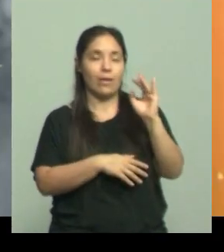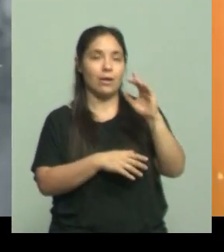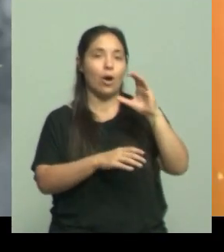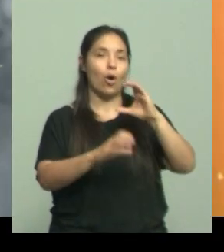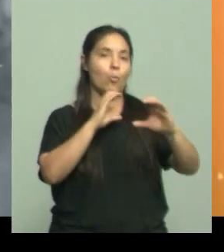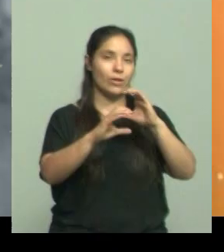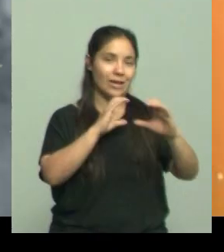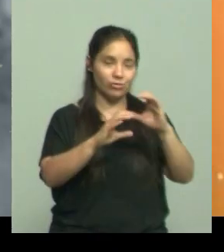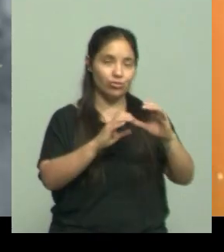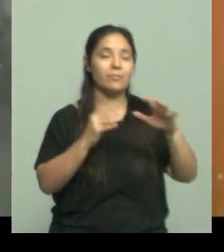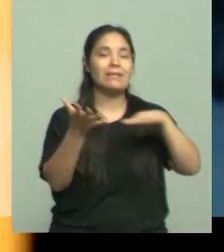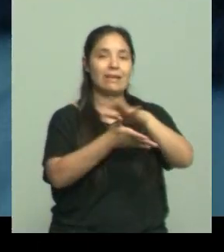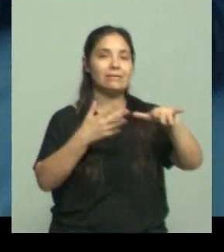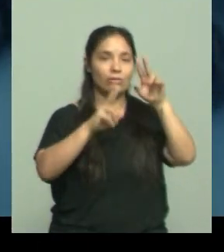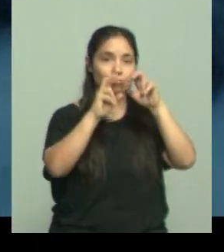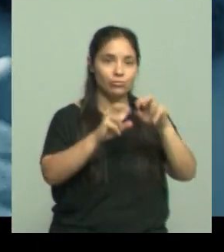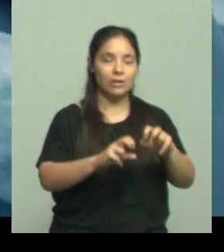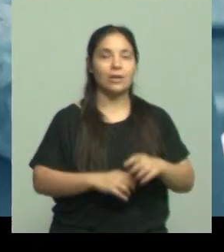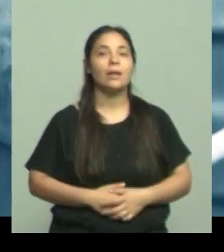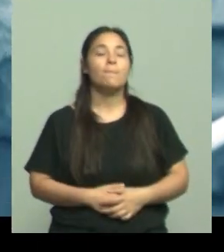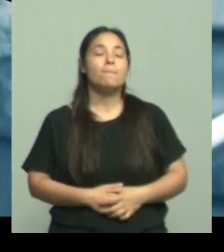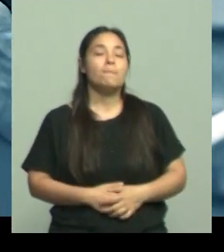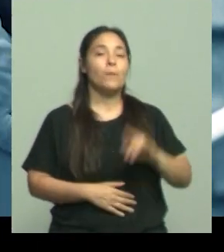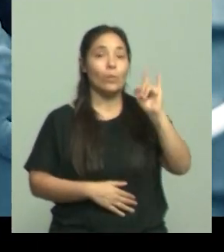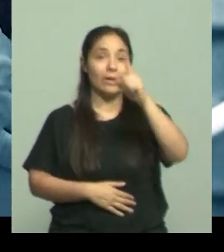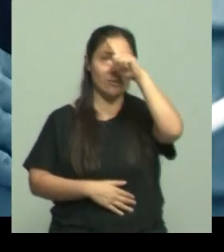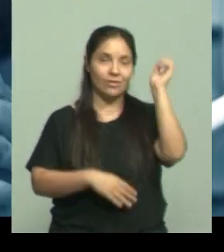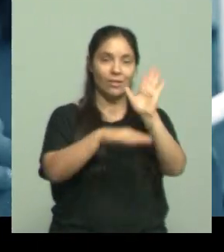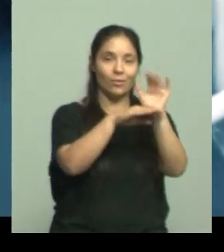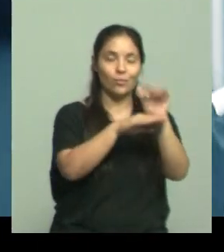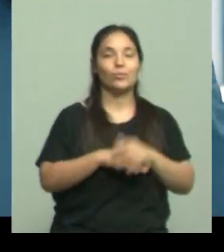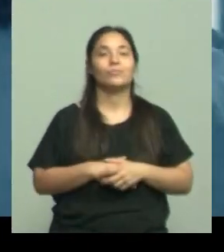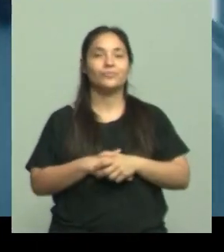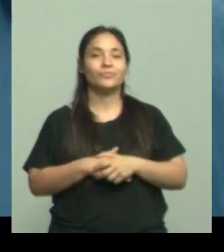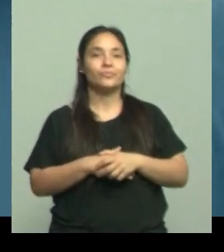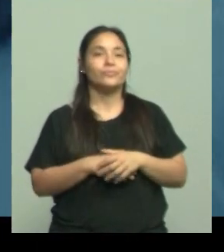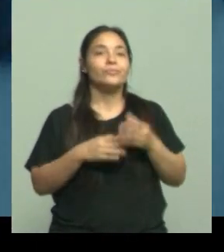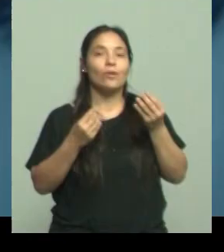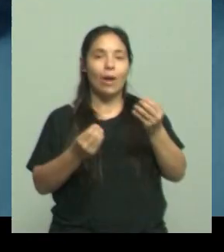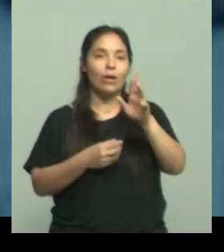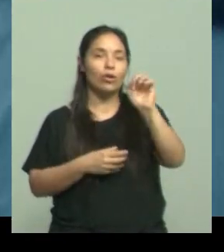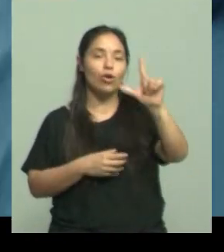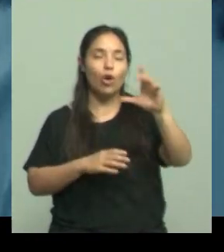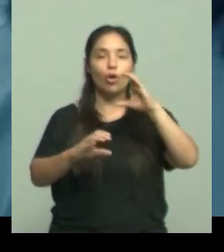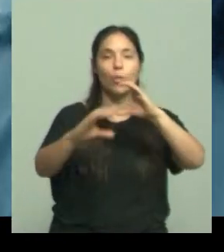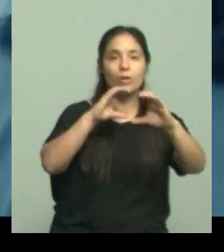la Universidad Nacional de Cuyo, acerca del rol que tienen los medios de comunicación y el juego del